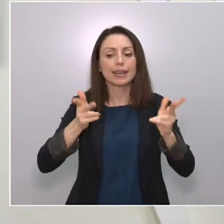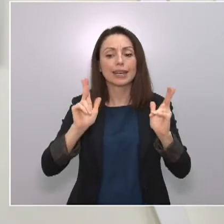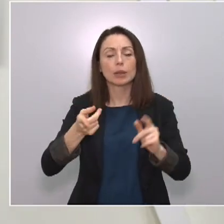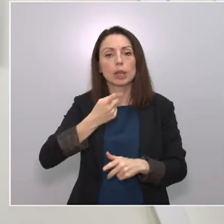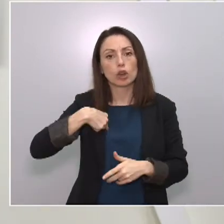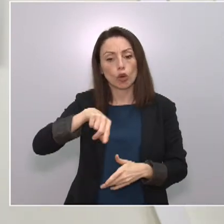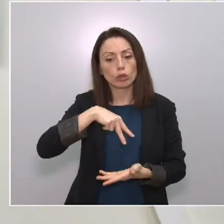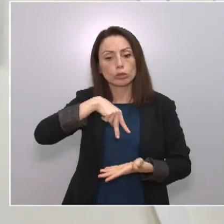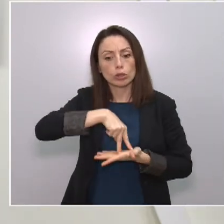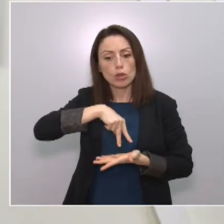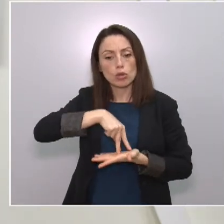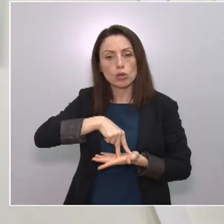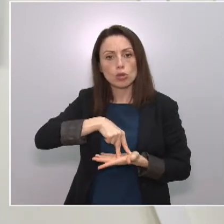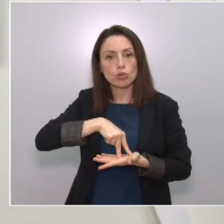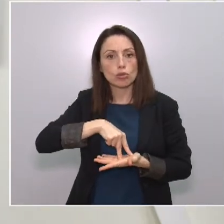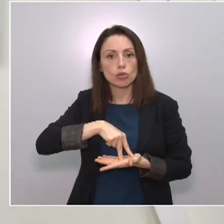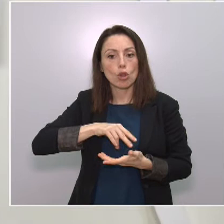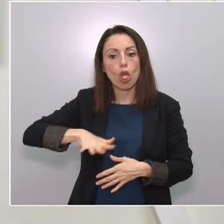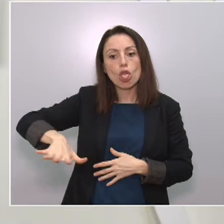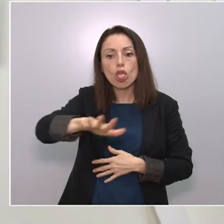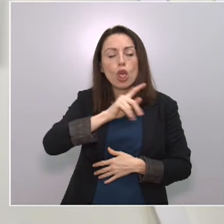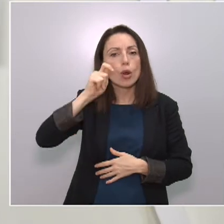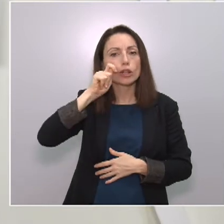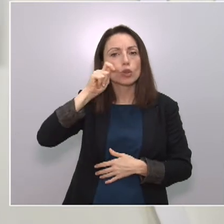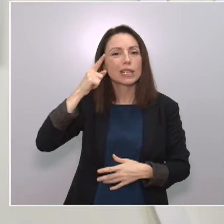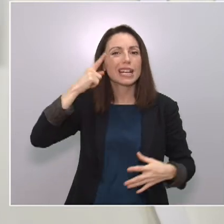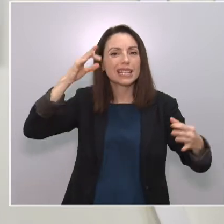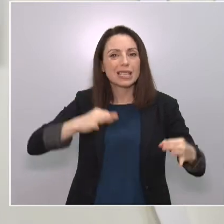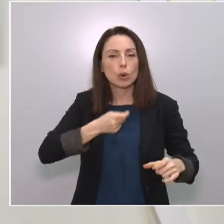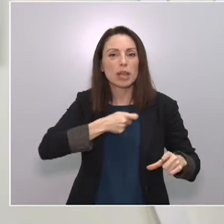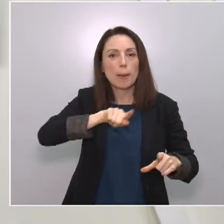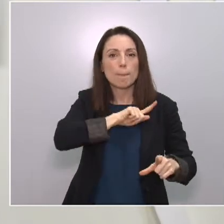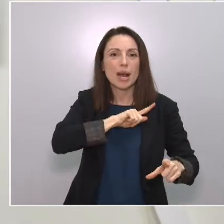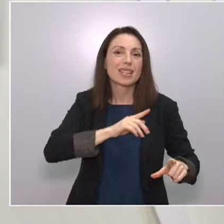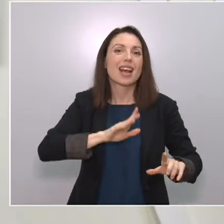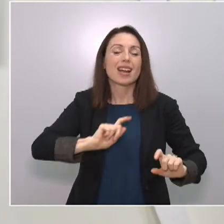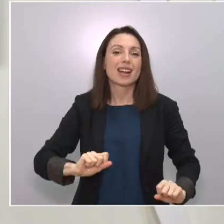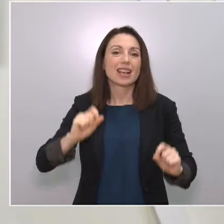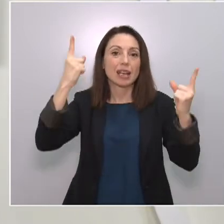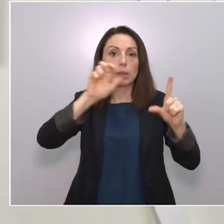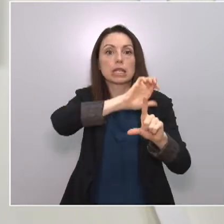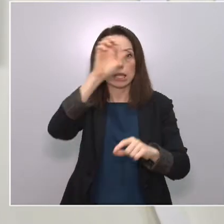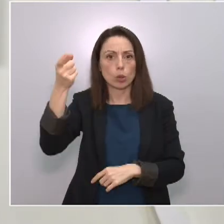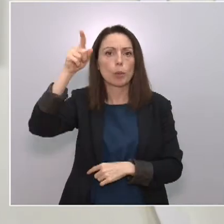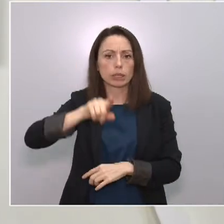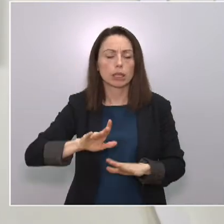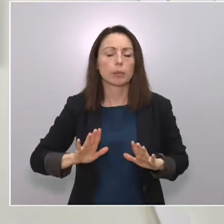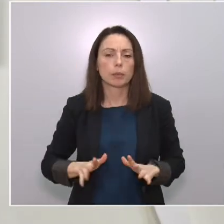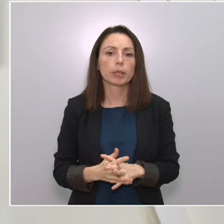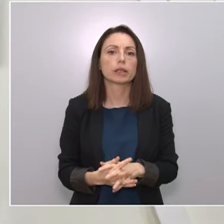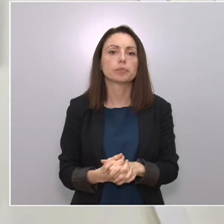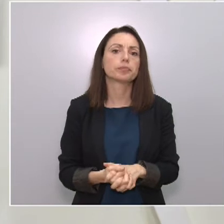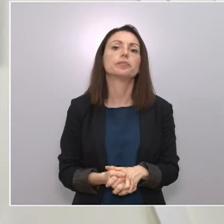de posicionarnos como el destino turístico más seguro de España y uno de los más seguros de Europa